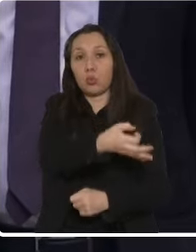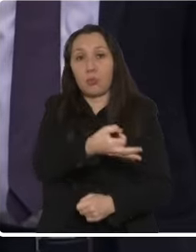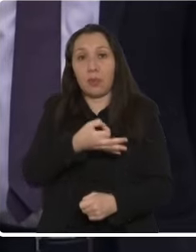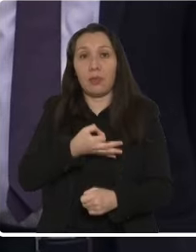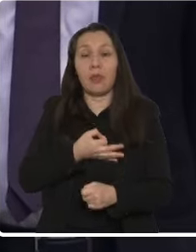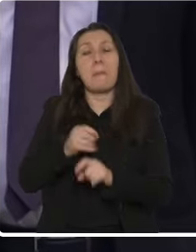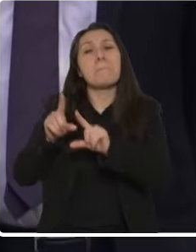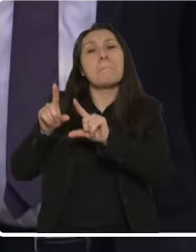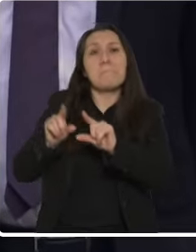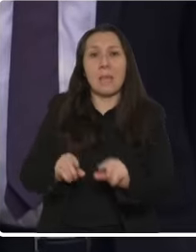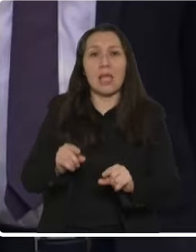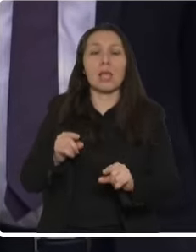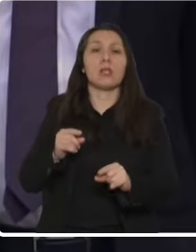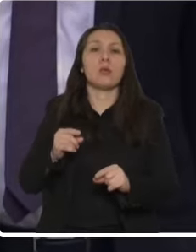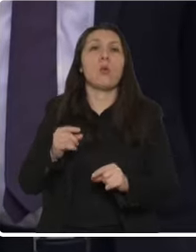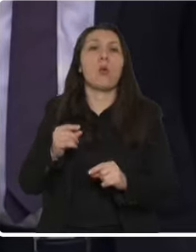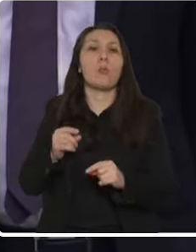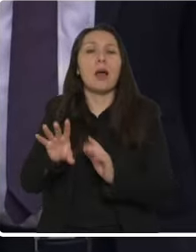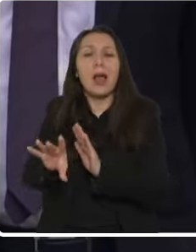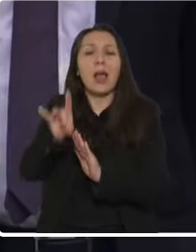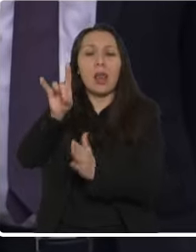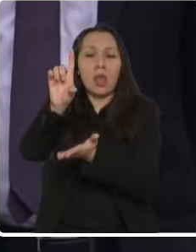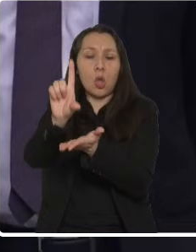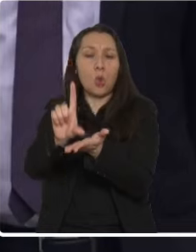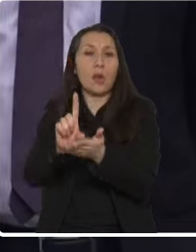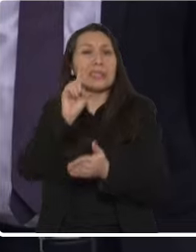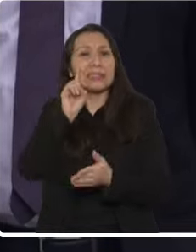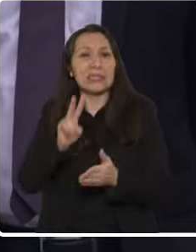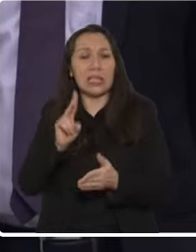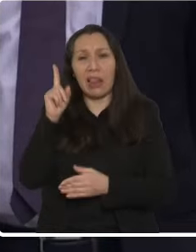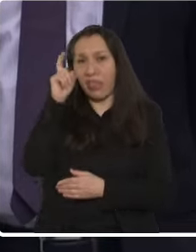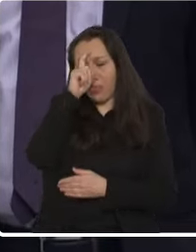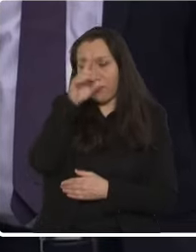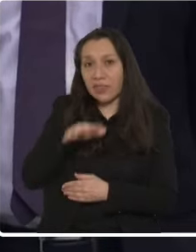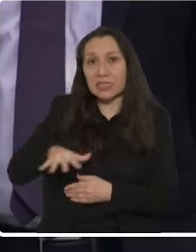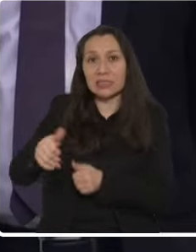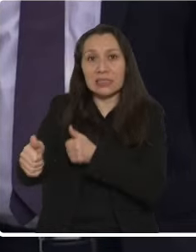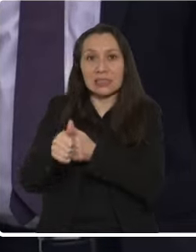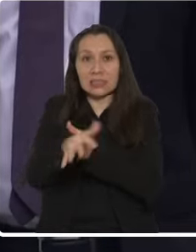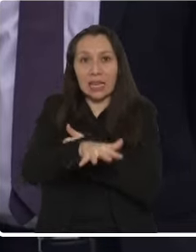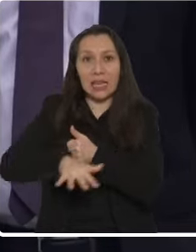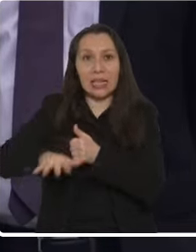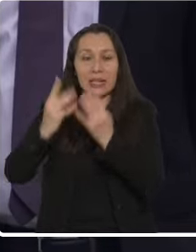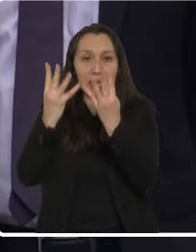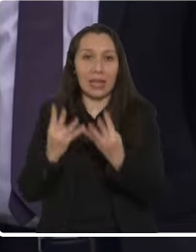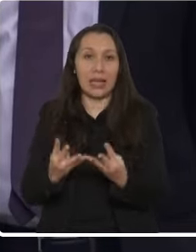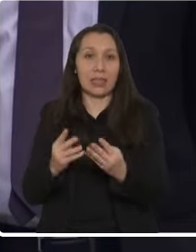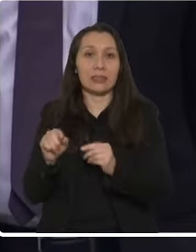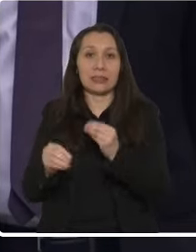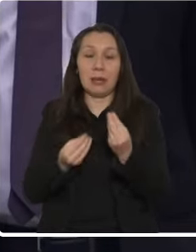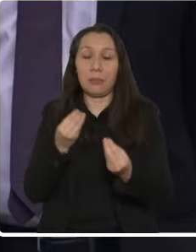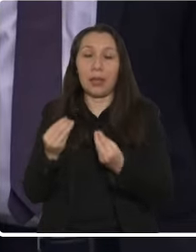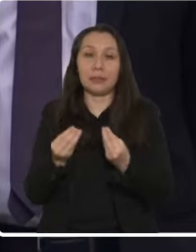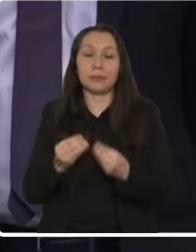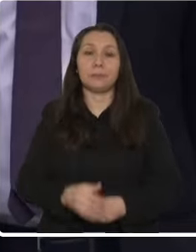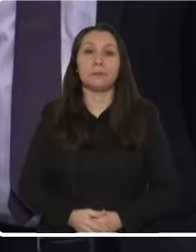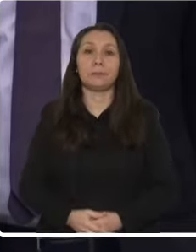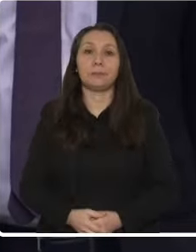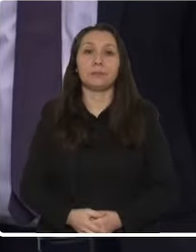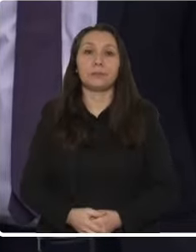habla para minimizarlo y elegir un lugar que no genere esas dificultades. parte de la,